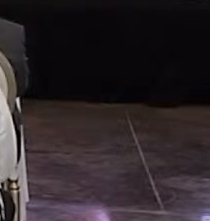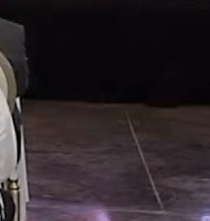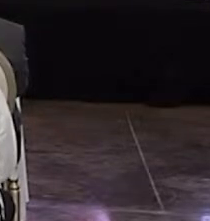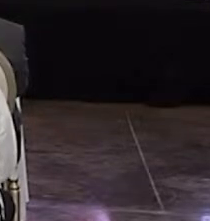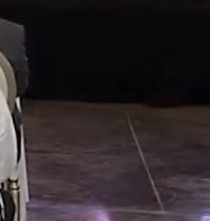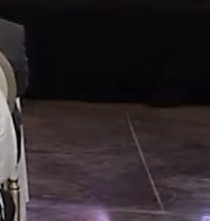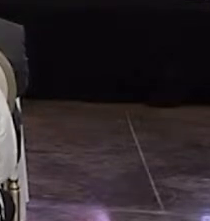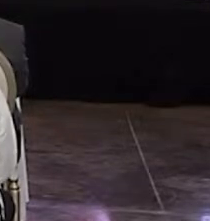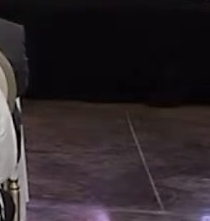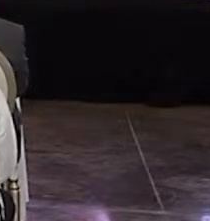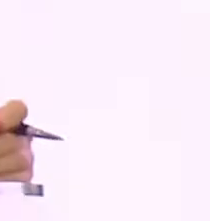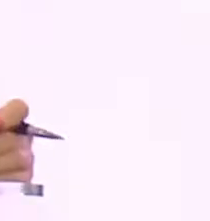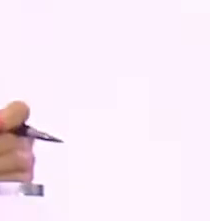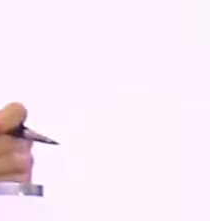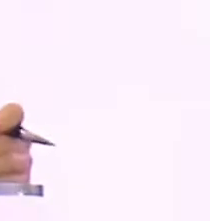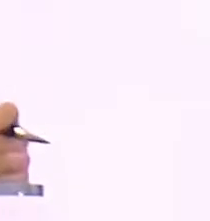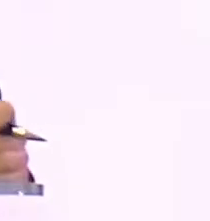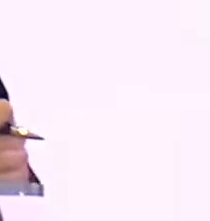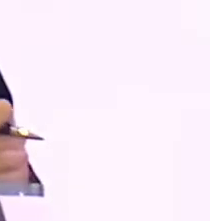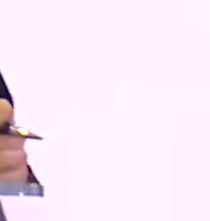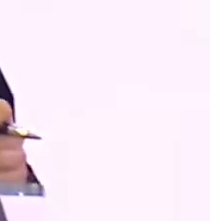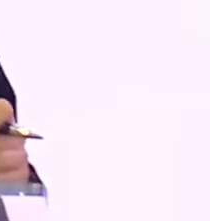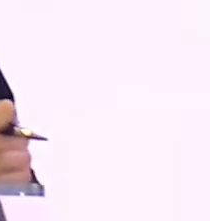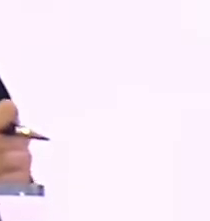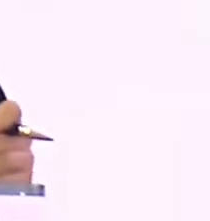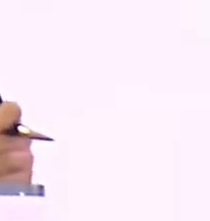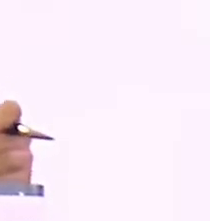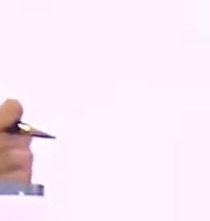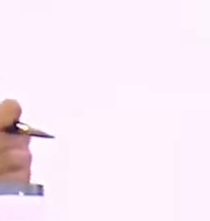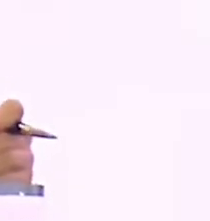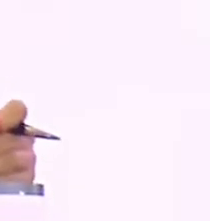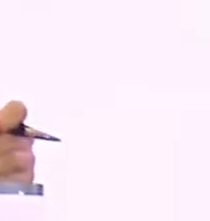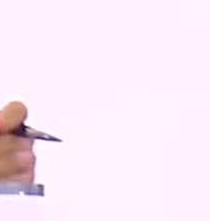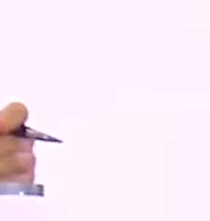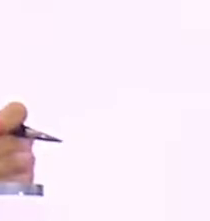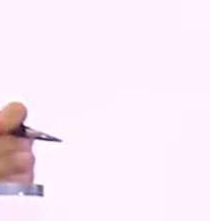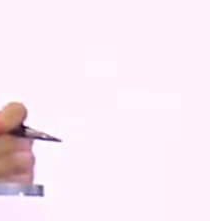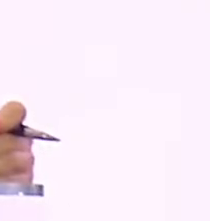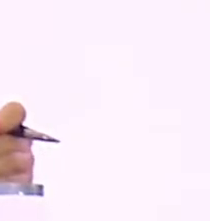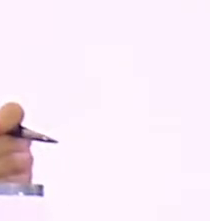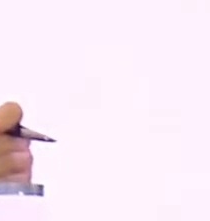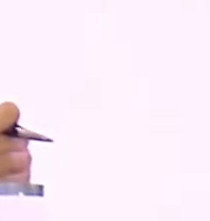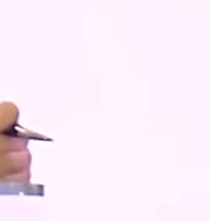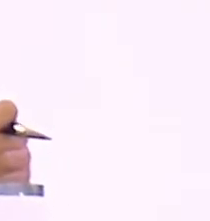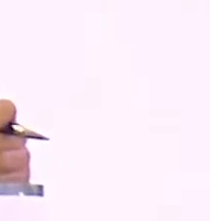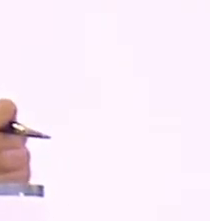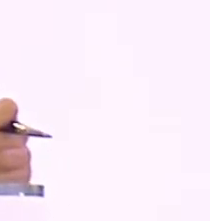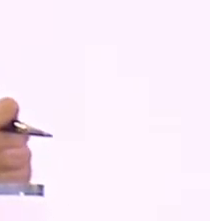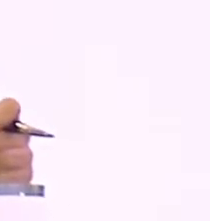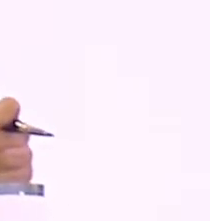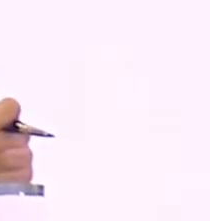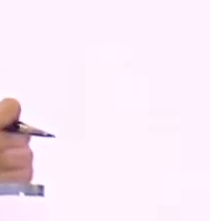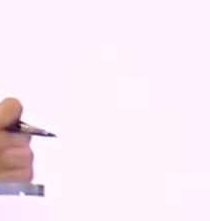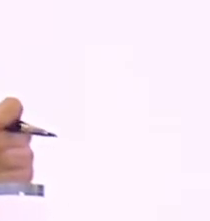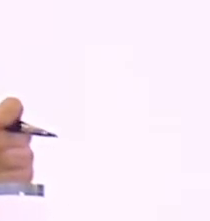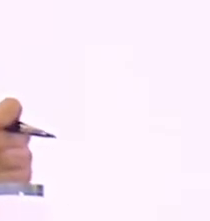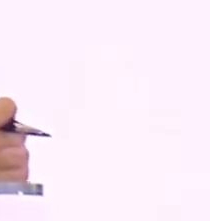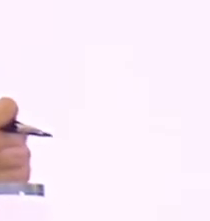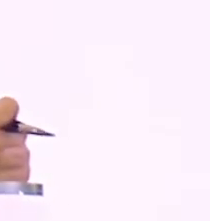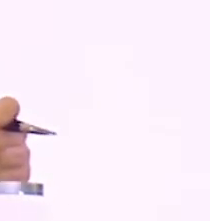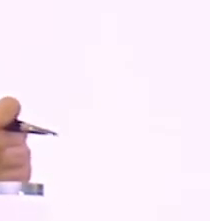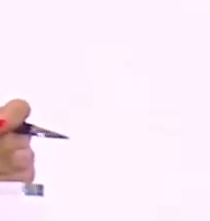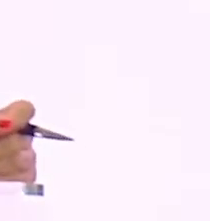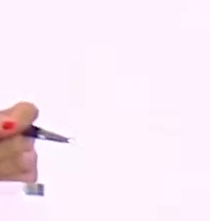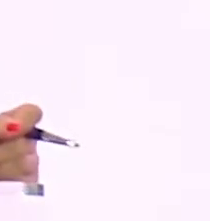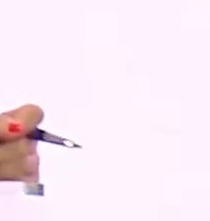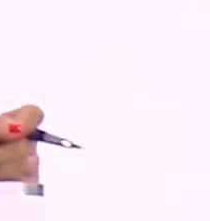extremo derecho. Pueden ir a tomarlos en este momento, pues ya estaremos entonces pasando a la parte principal.